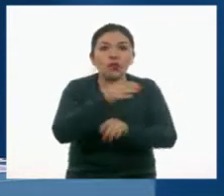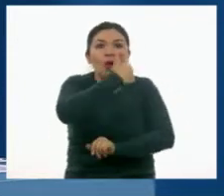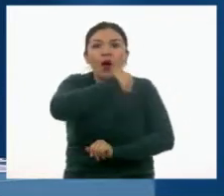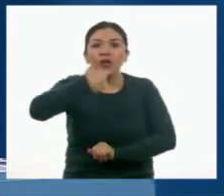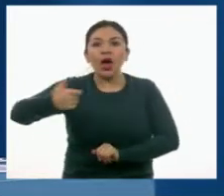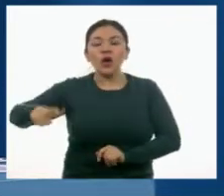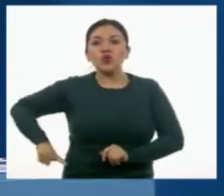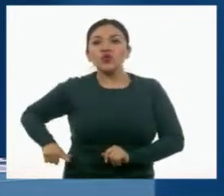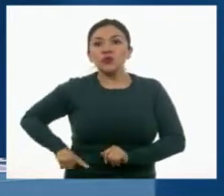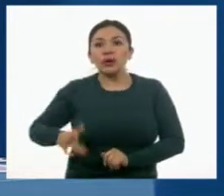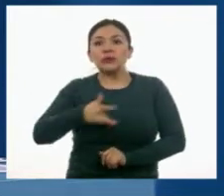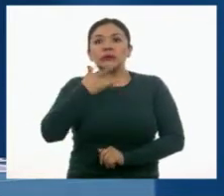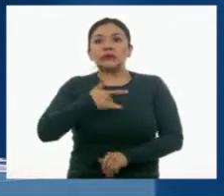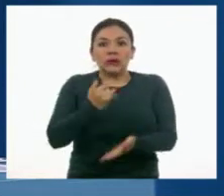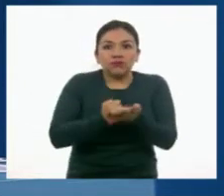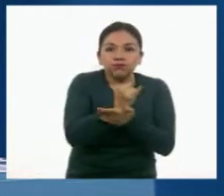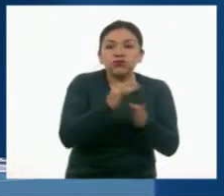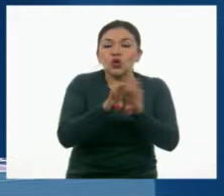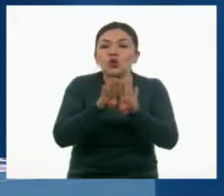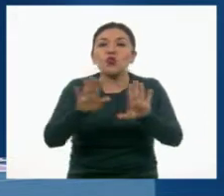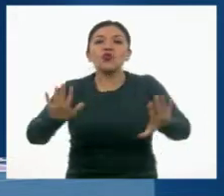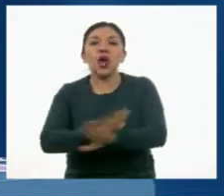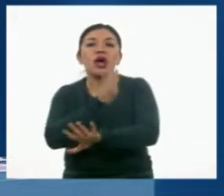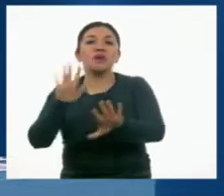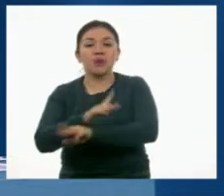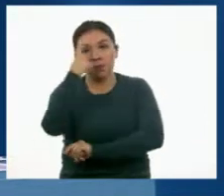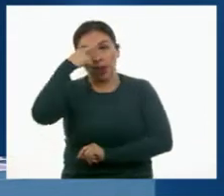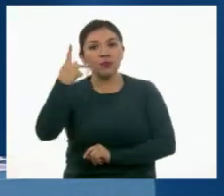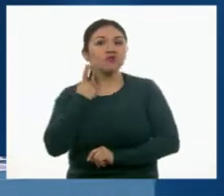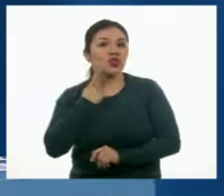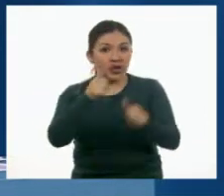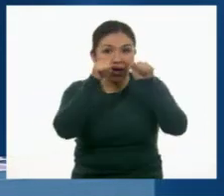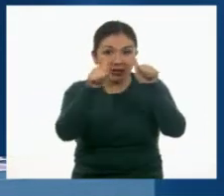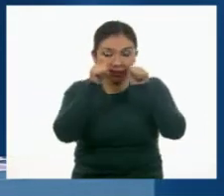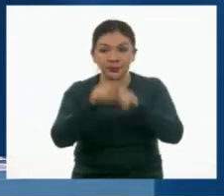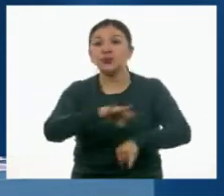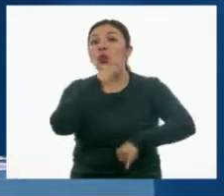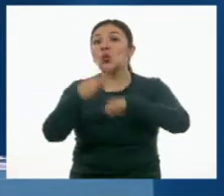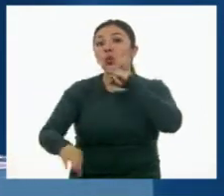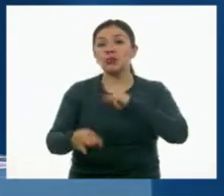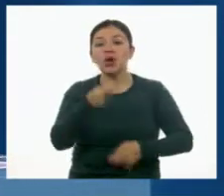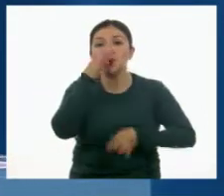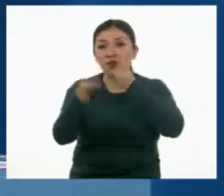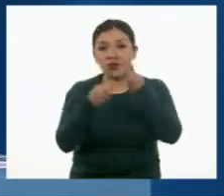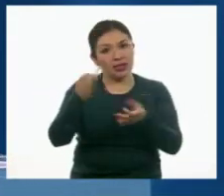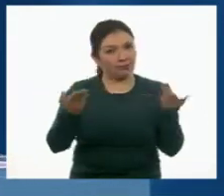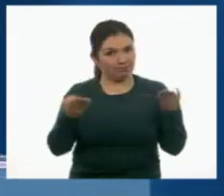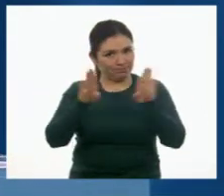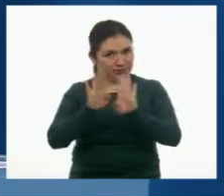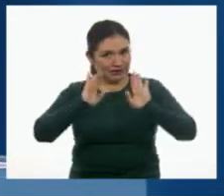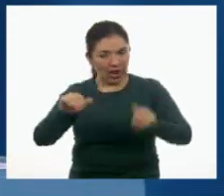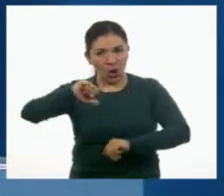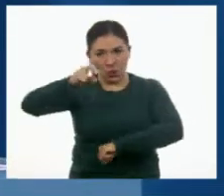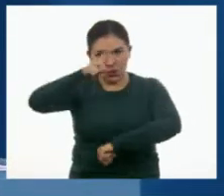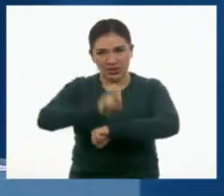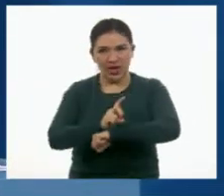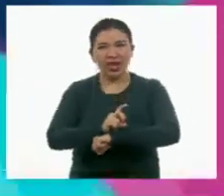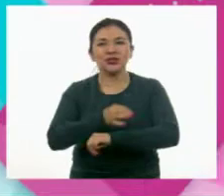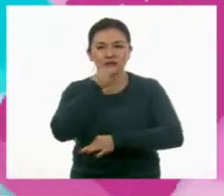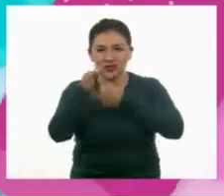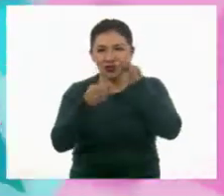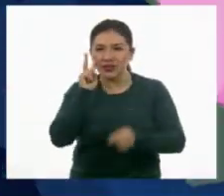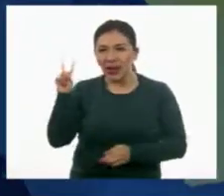vaya determinando pues, sus políticas también. Y vamos a una última, esta ya es para cerrar, María, esta es una última